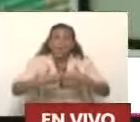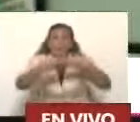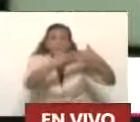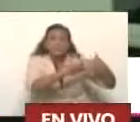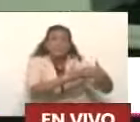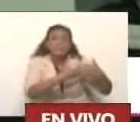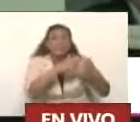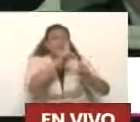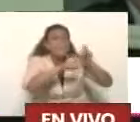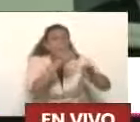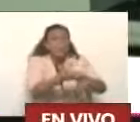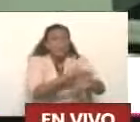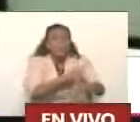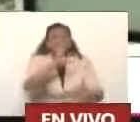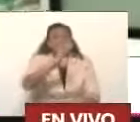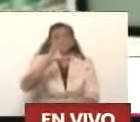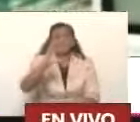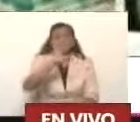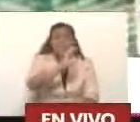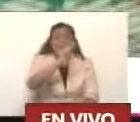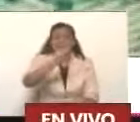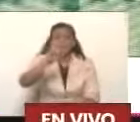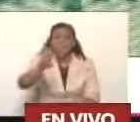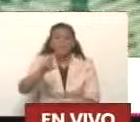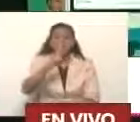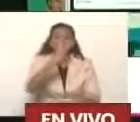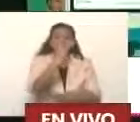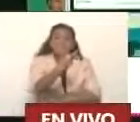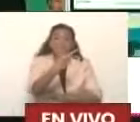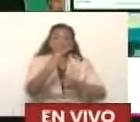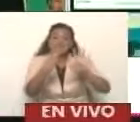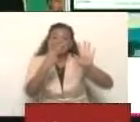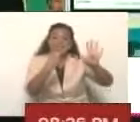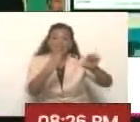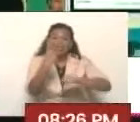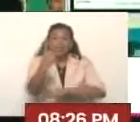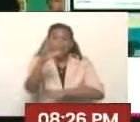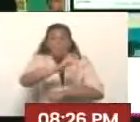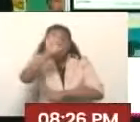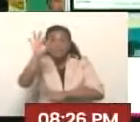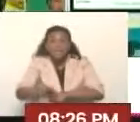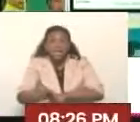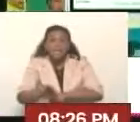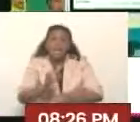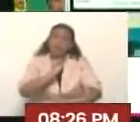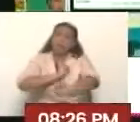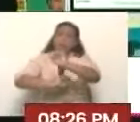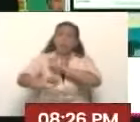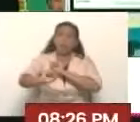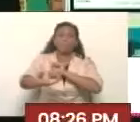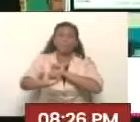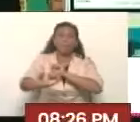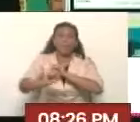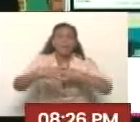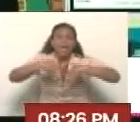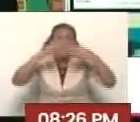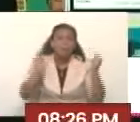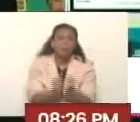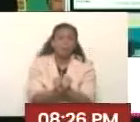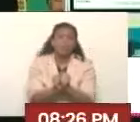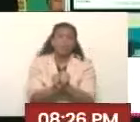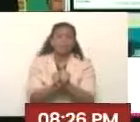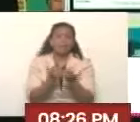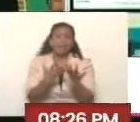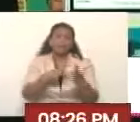es una encuesta de CNN, se reveló que el 71% de los estadounidenses están en contra de esta guerra, están en